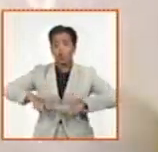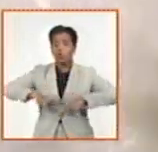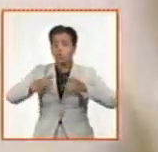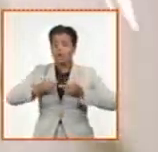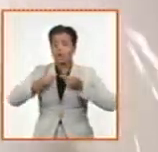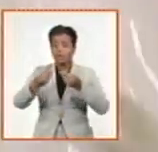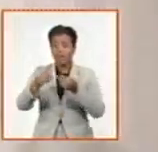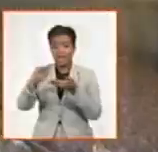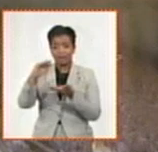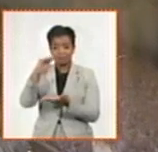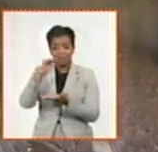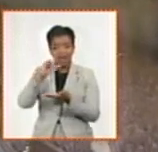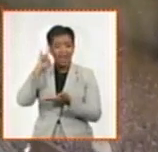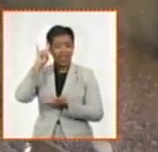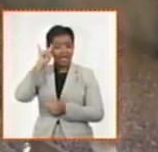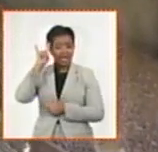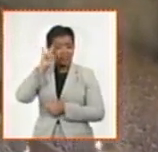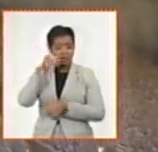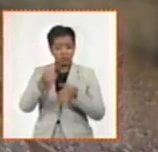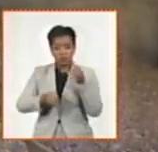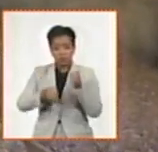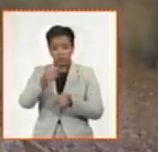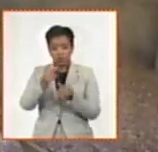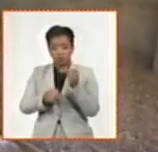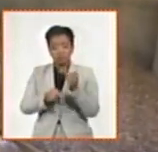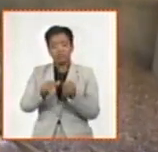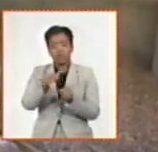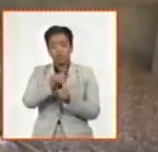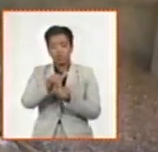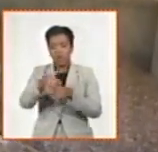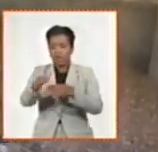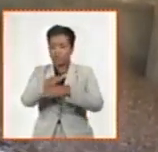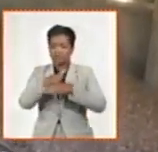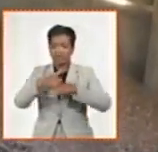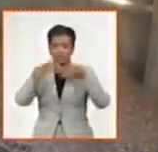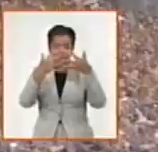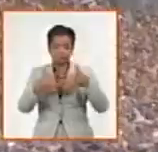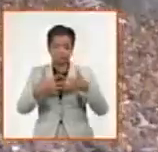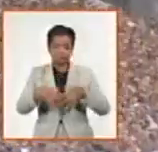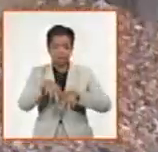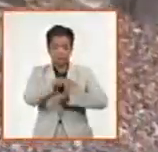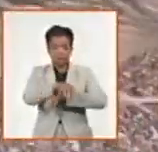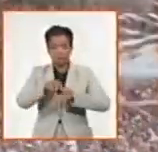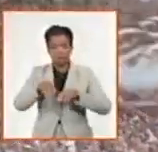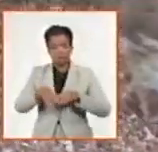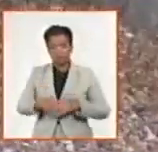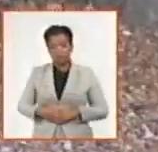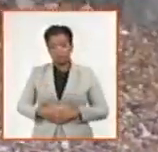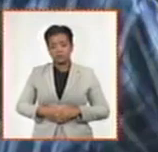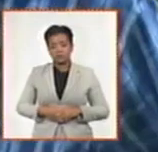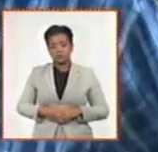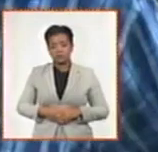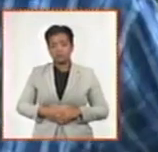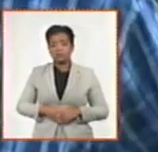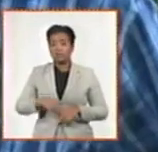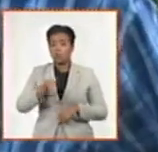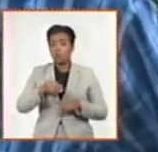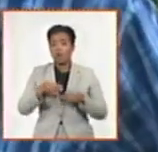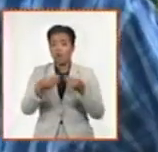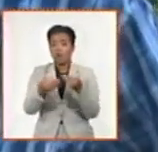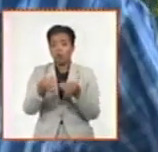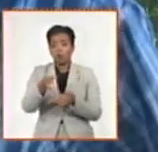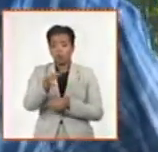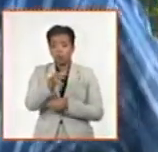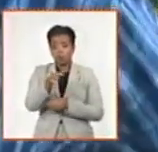leche a la industria láctea, además de contribuir a la autonomía y diversificación de producciones. Bueno, aporta huevo para colonizar